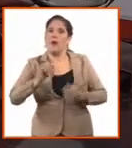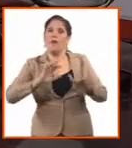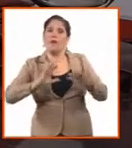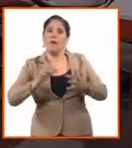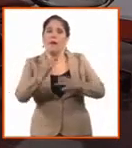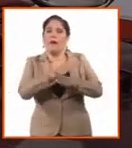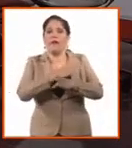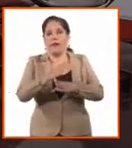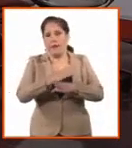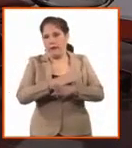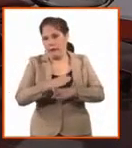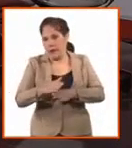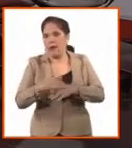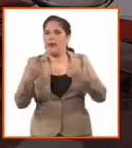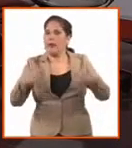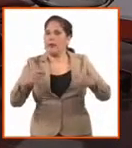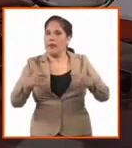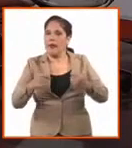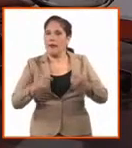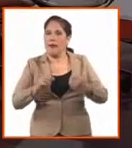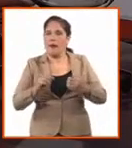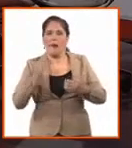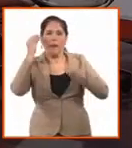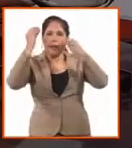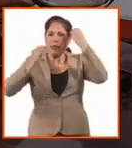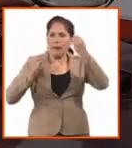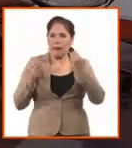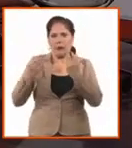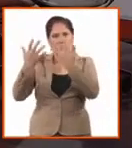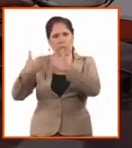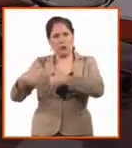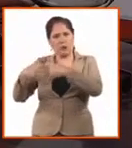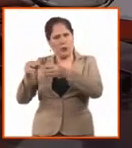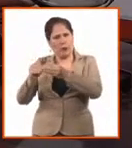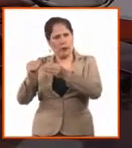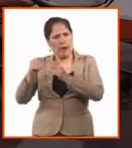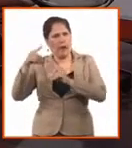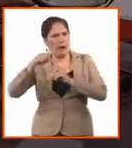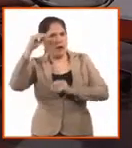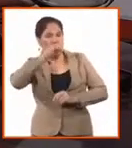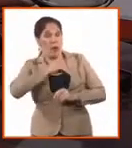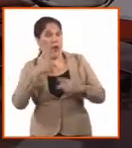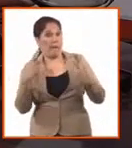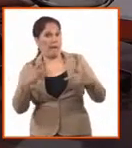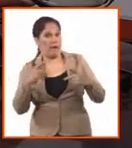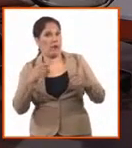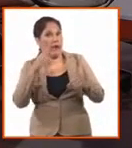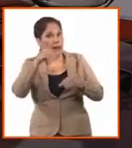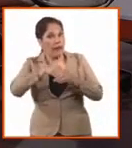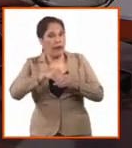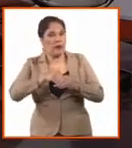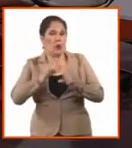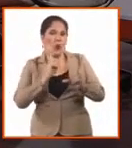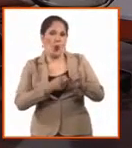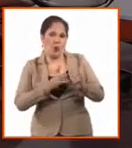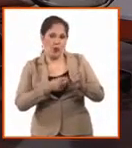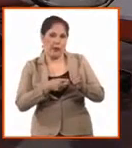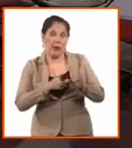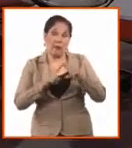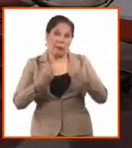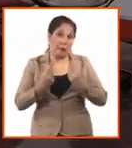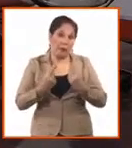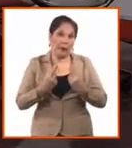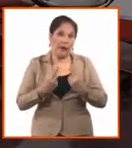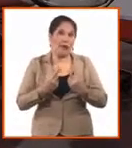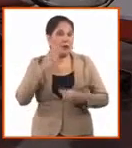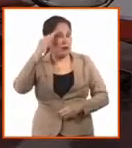de la de la aplicación del pensamiento comunista sin embargo no